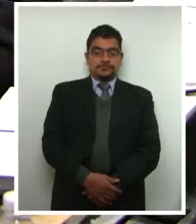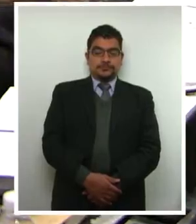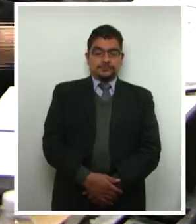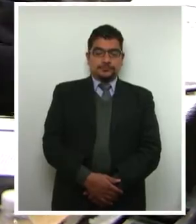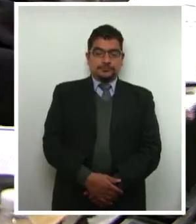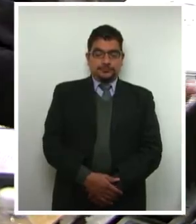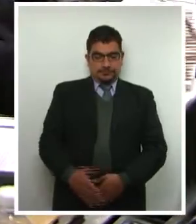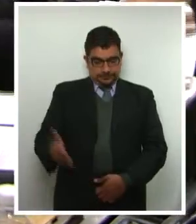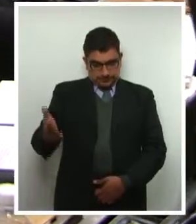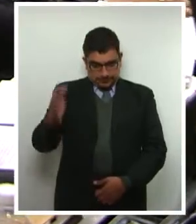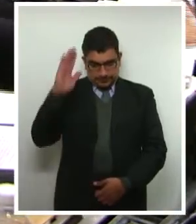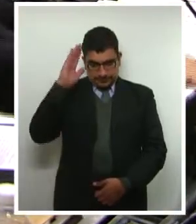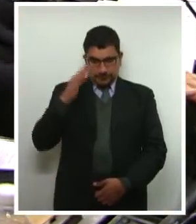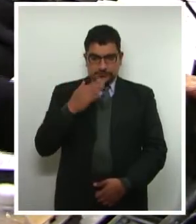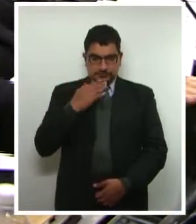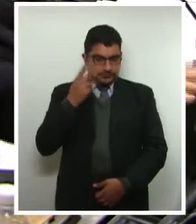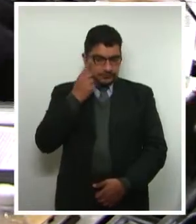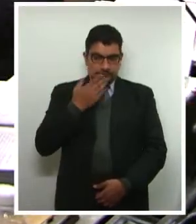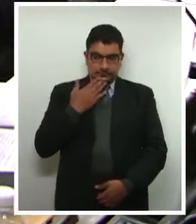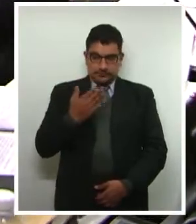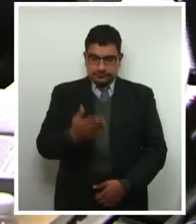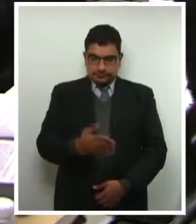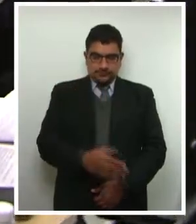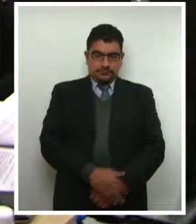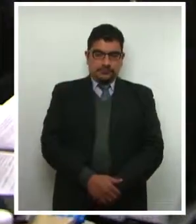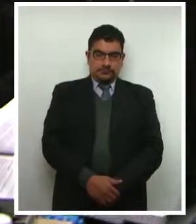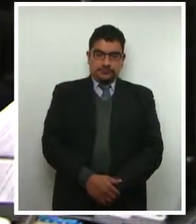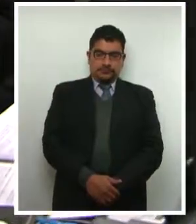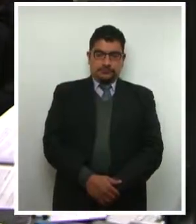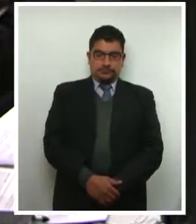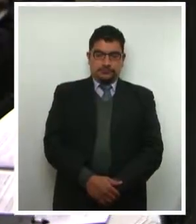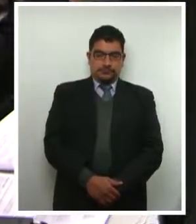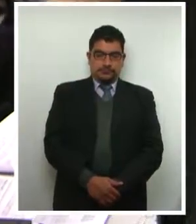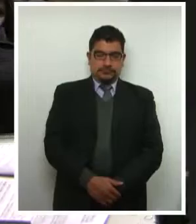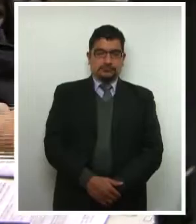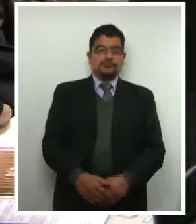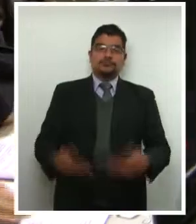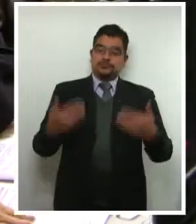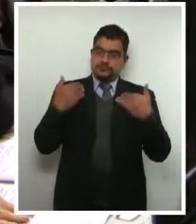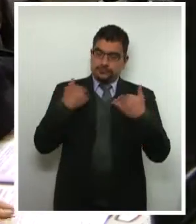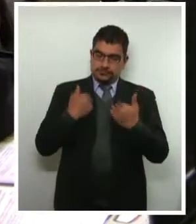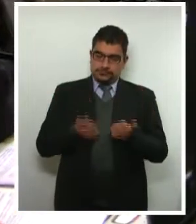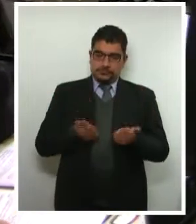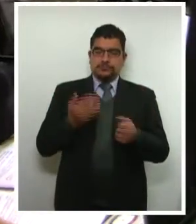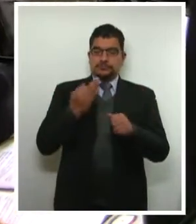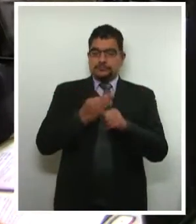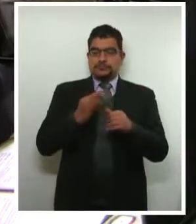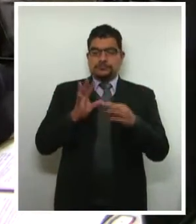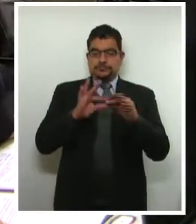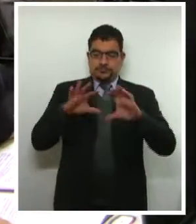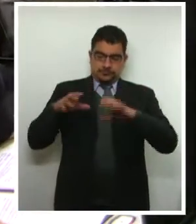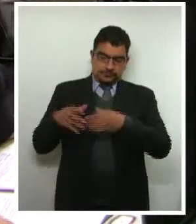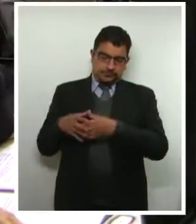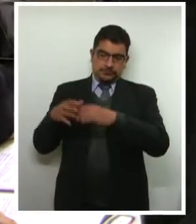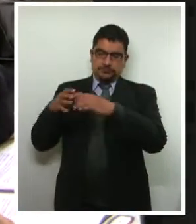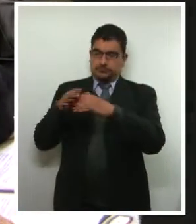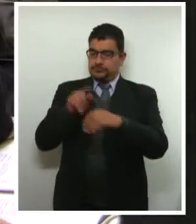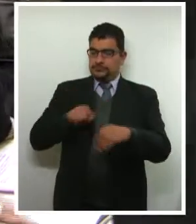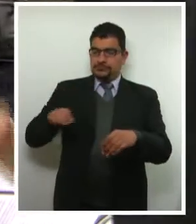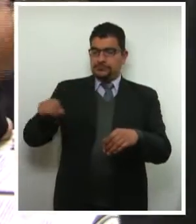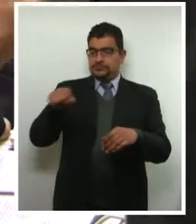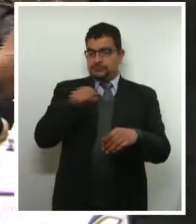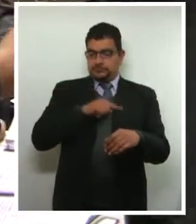Adelante, diputada Clara Jusitma. Entiendo los consejos ciudadanos que van